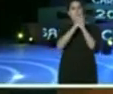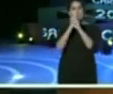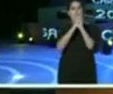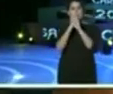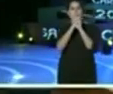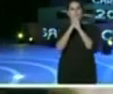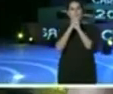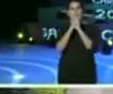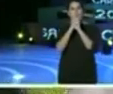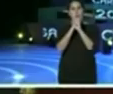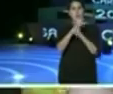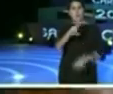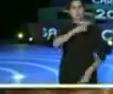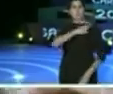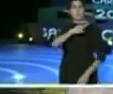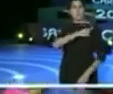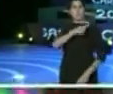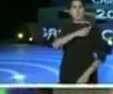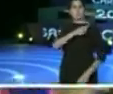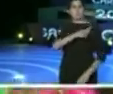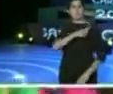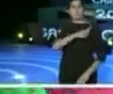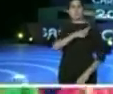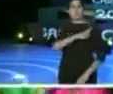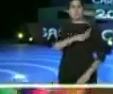¡Los mamelucos!